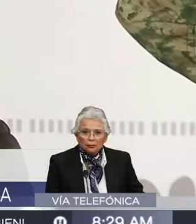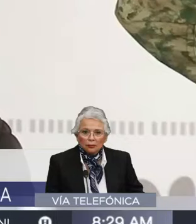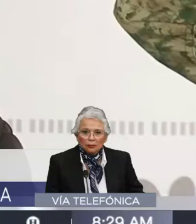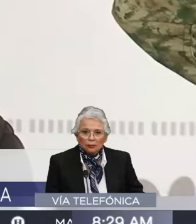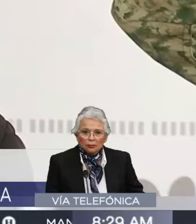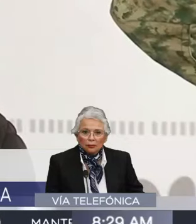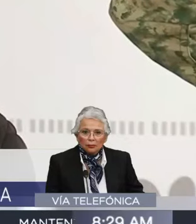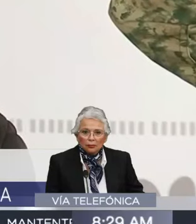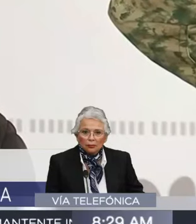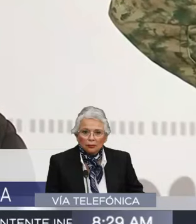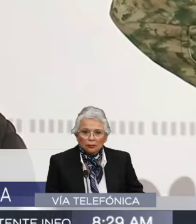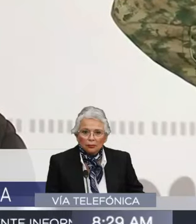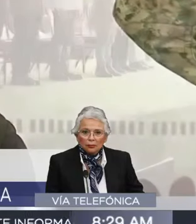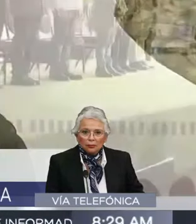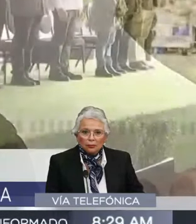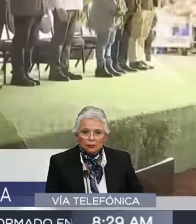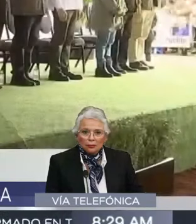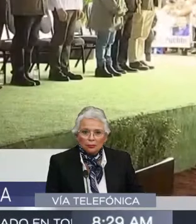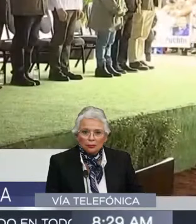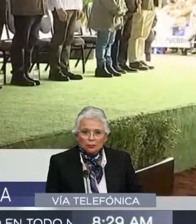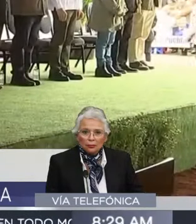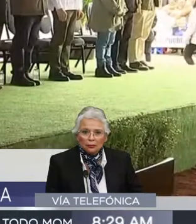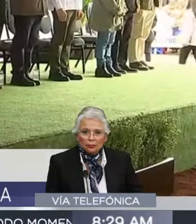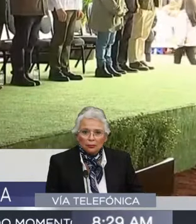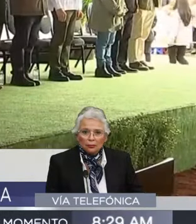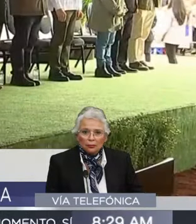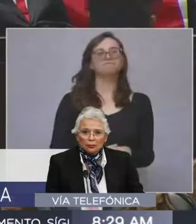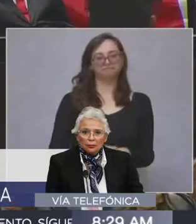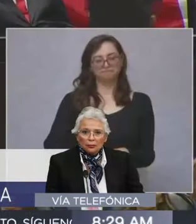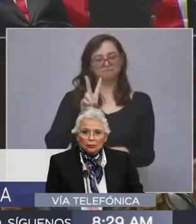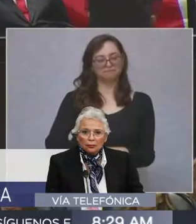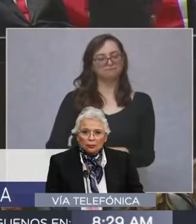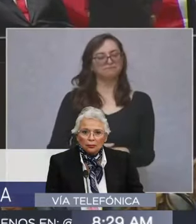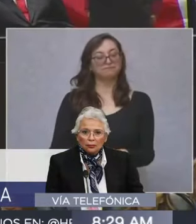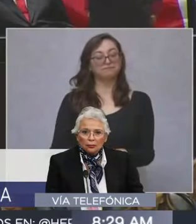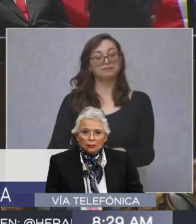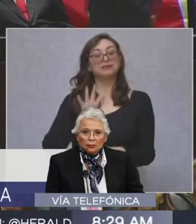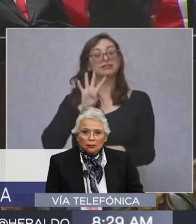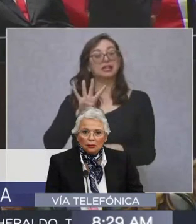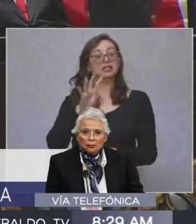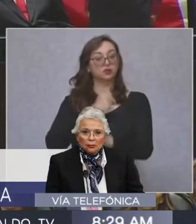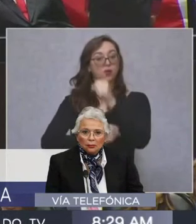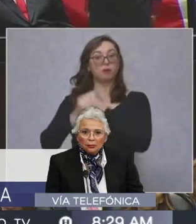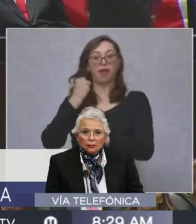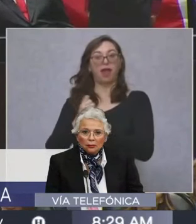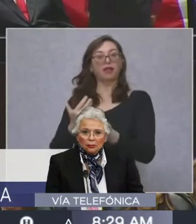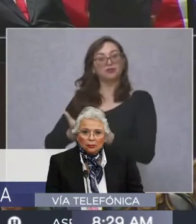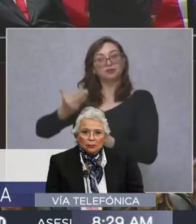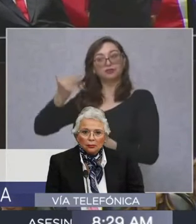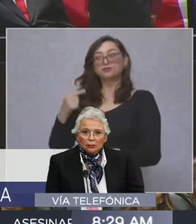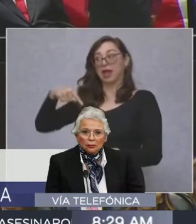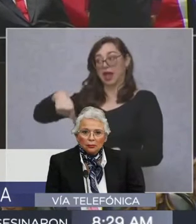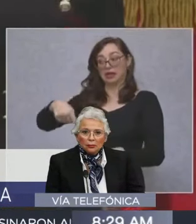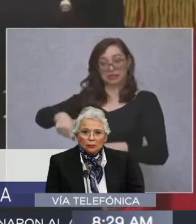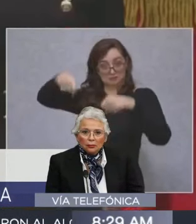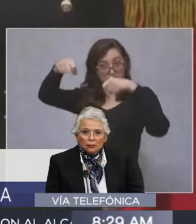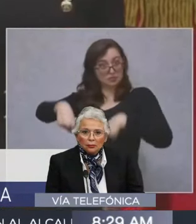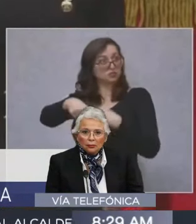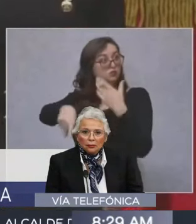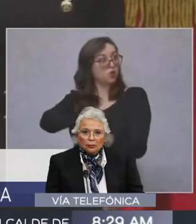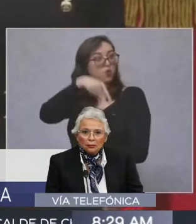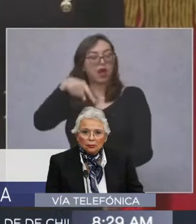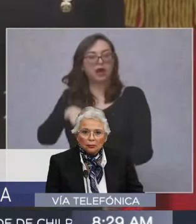sobre la mesa. Y el segundo tema que tampoco se ha puesto sobre la mesa y que es un tema muy importante es que fíjate que ya